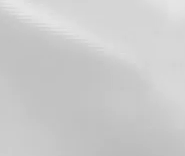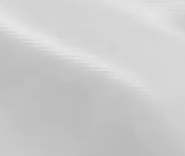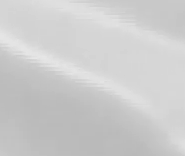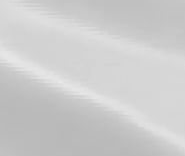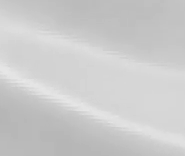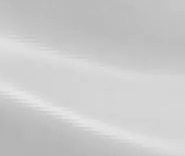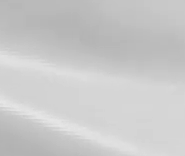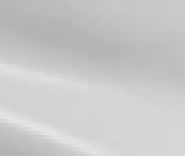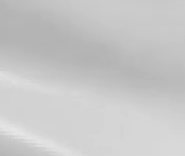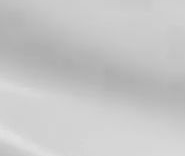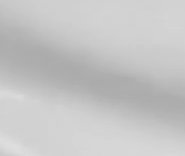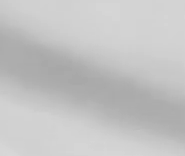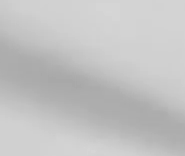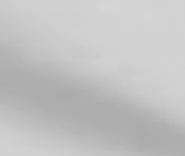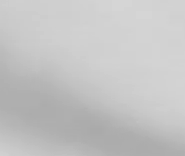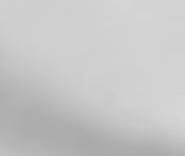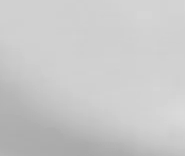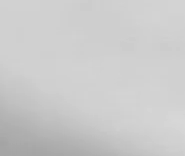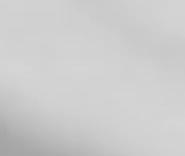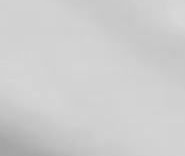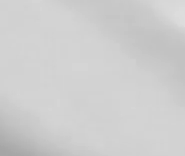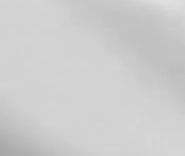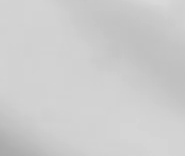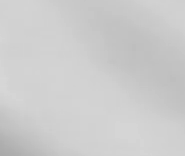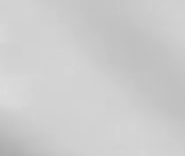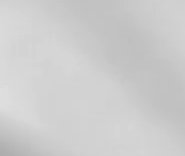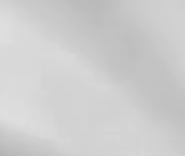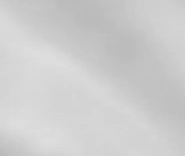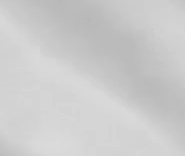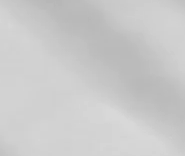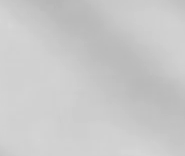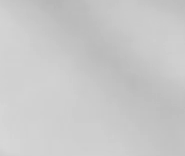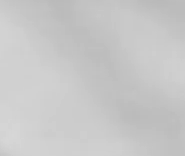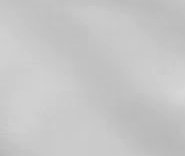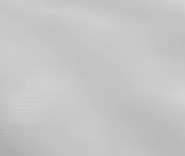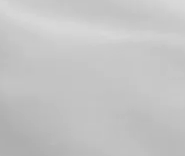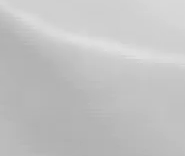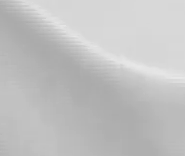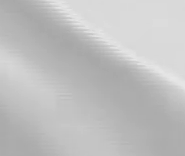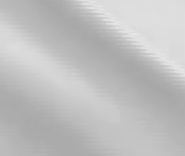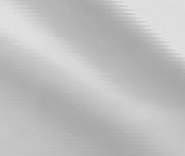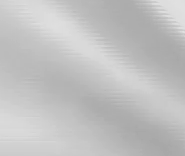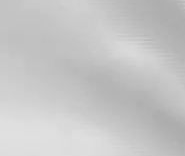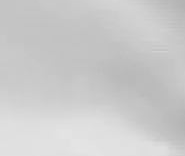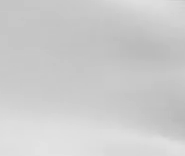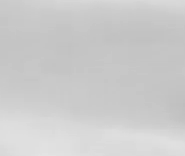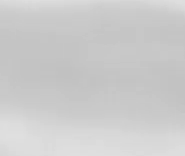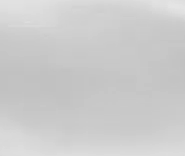Son